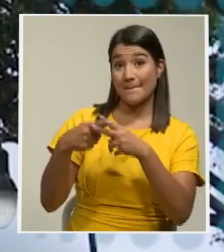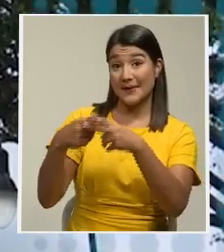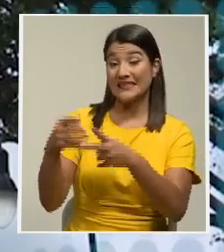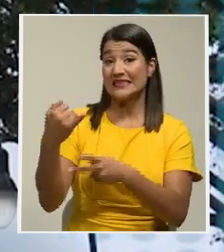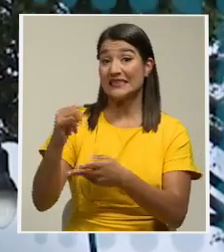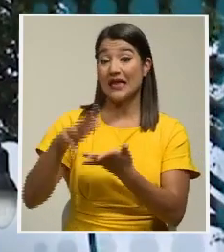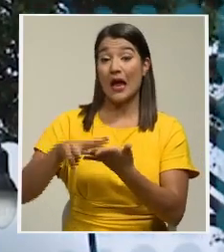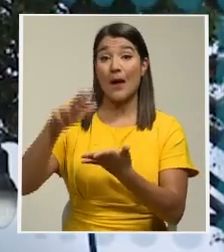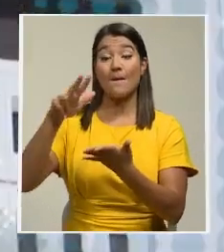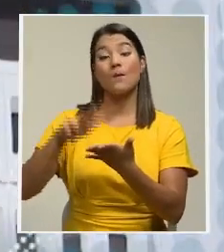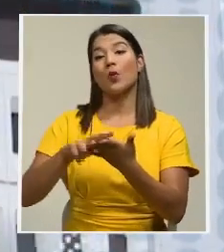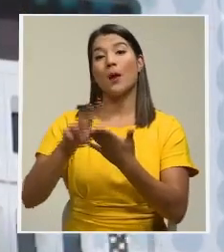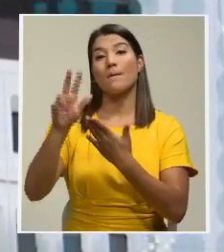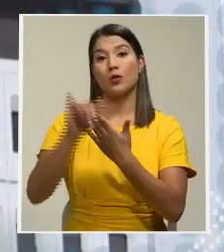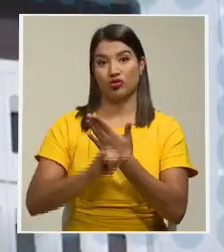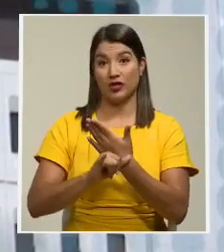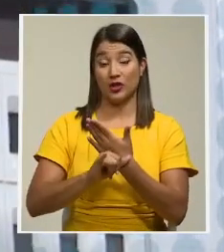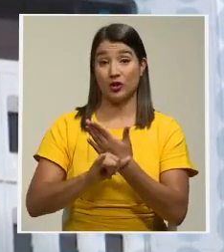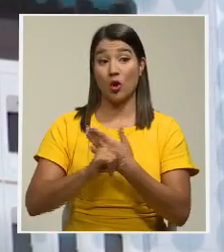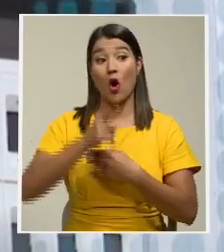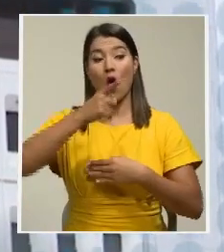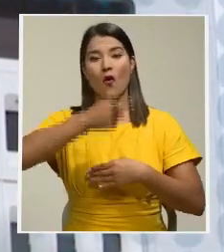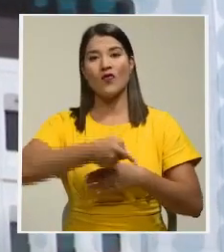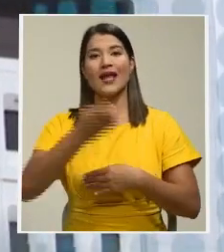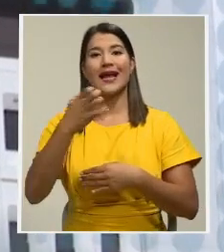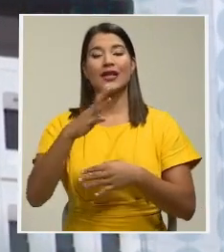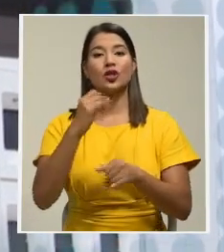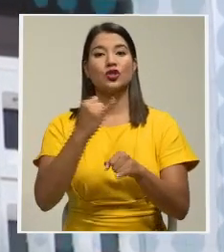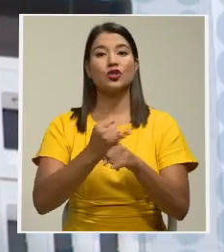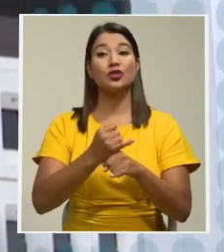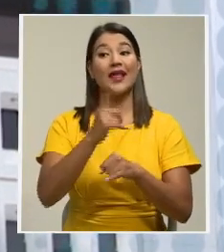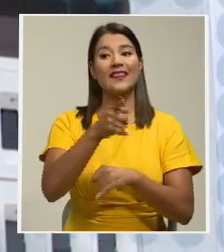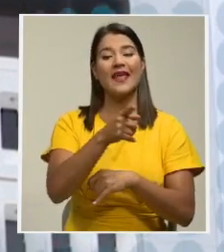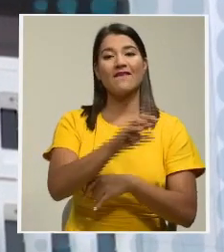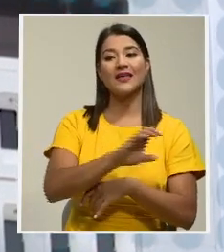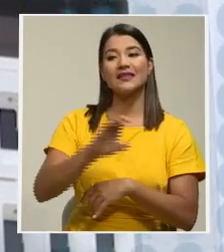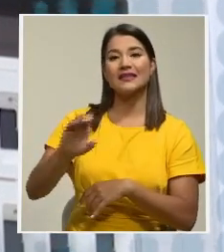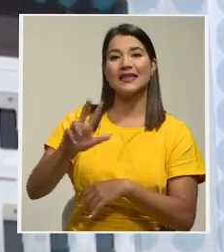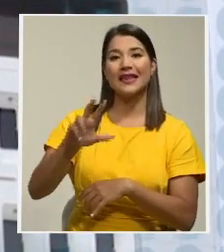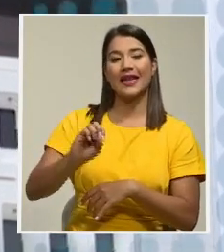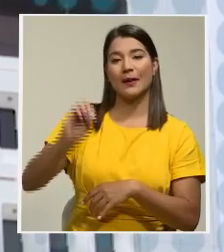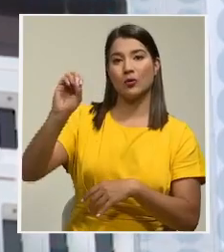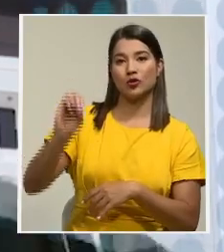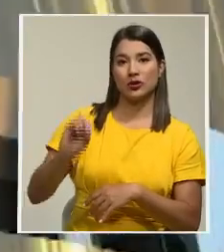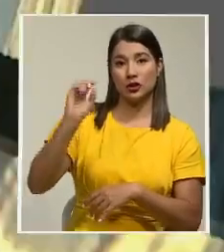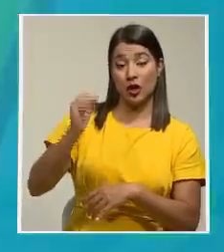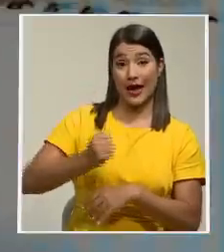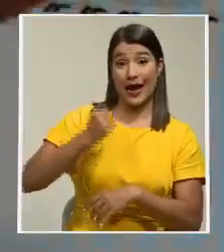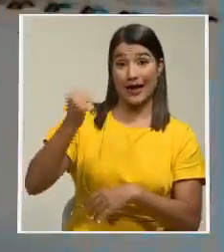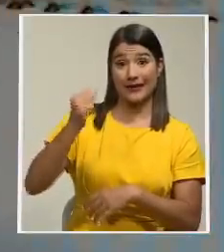que obliga a 14 instituciones a ceder el 30% de sus excedentes al gobierno.